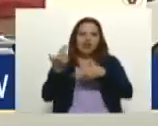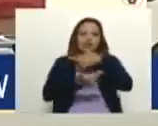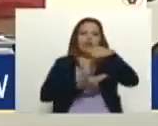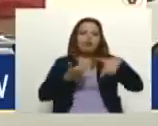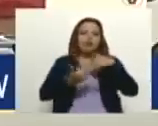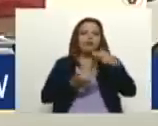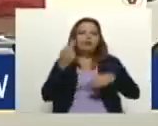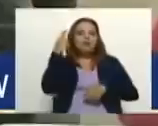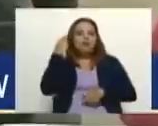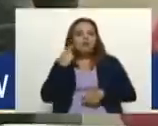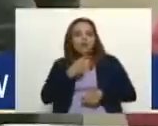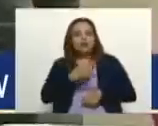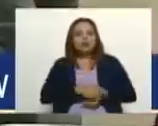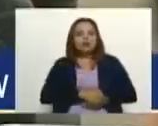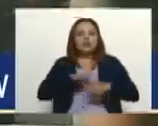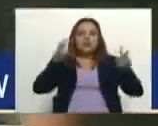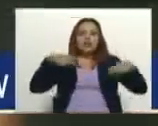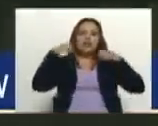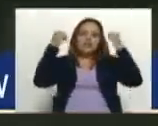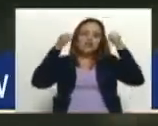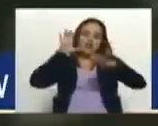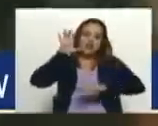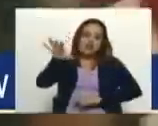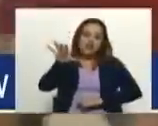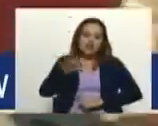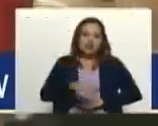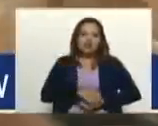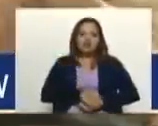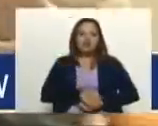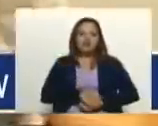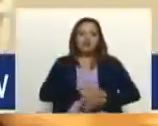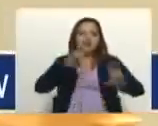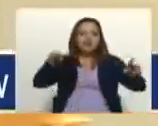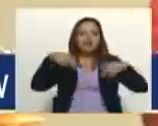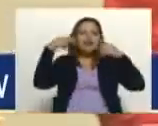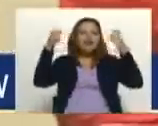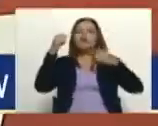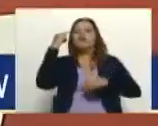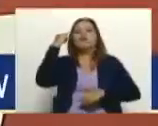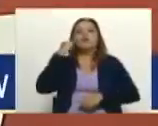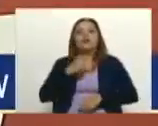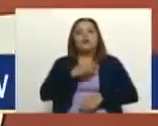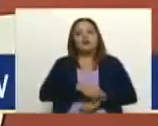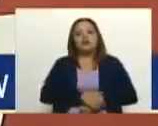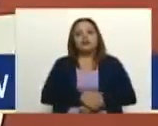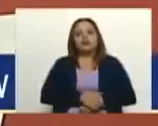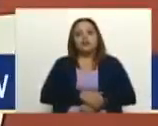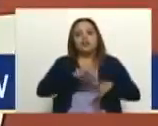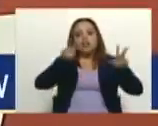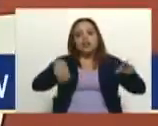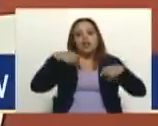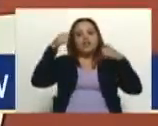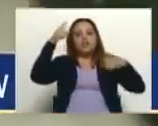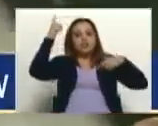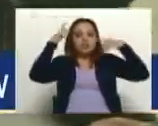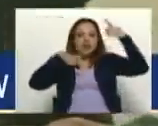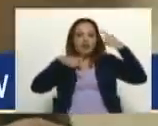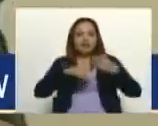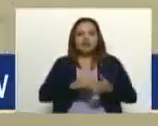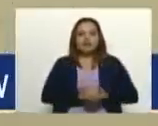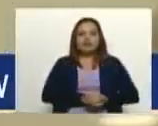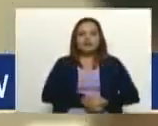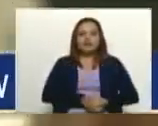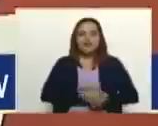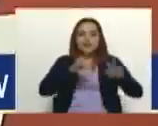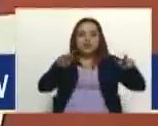revolución bolivariana. ¡Que viva la patria! ¡Que viva Bolívar! ¡Que viva Chávez!